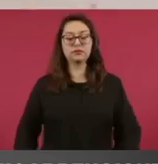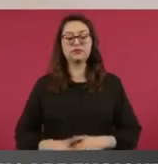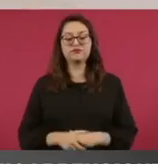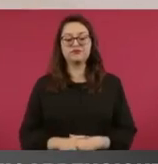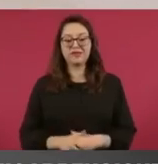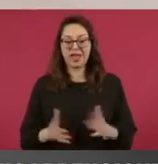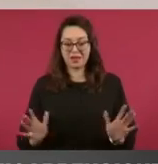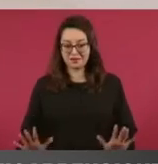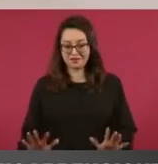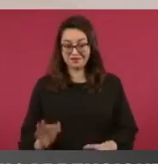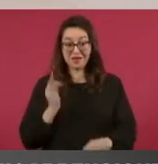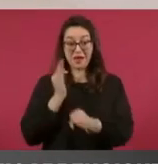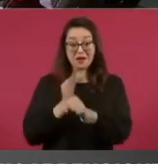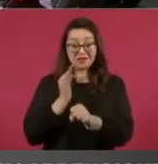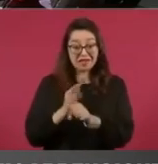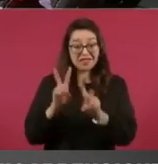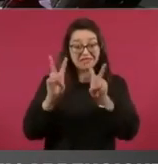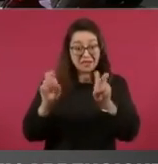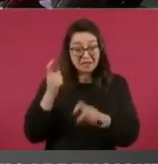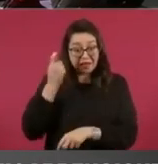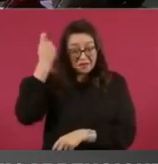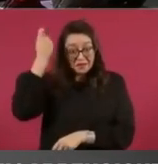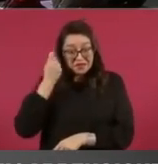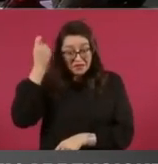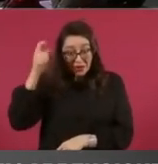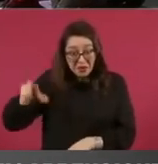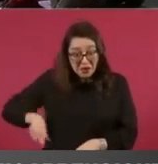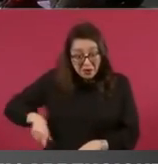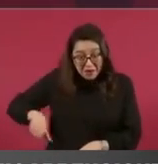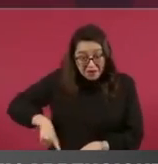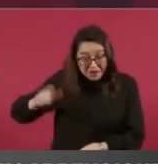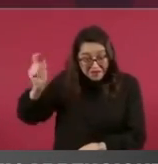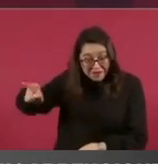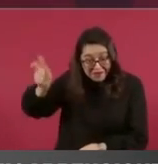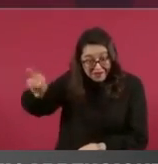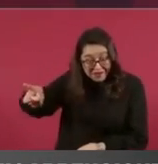son los empresarios. Es que engañaron muchísimo.